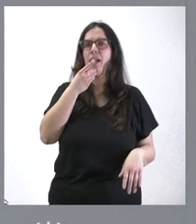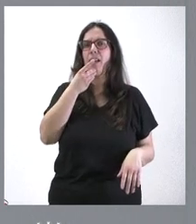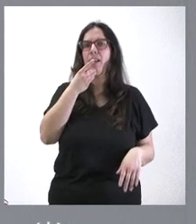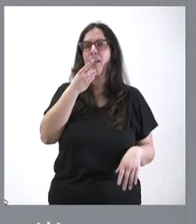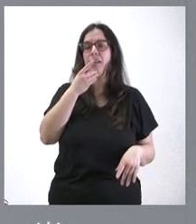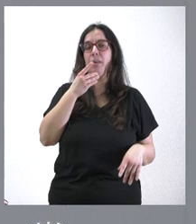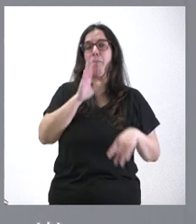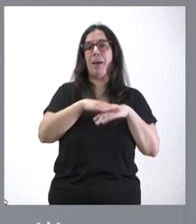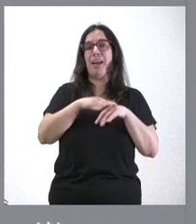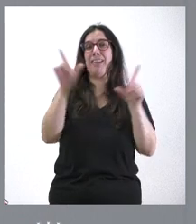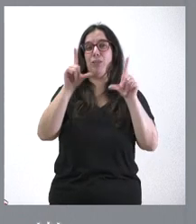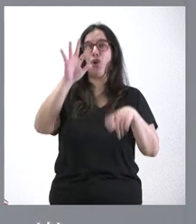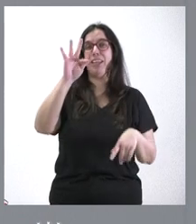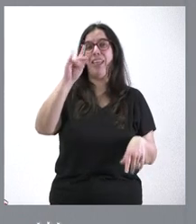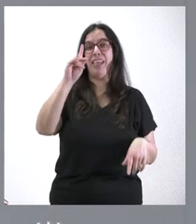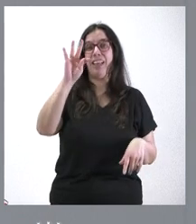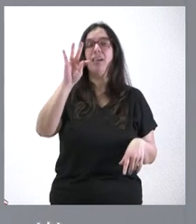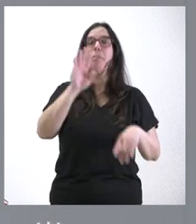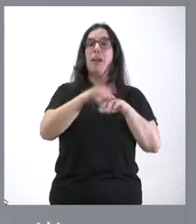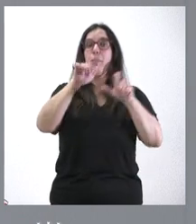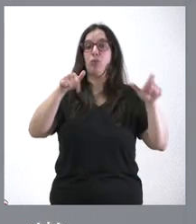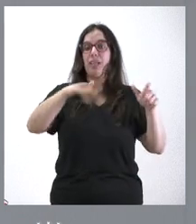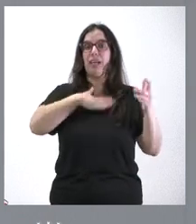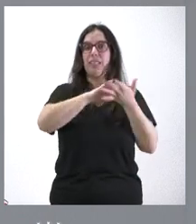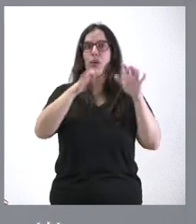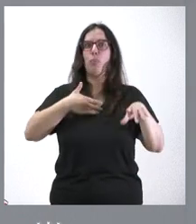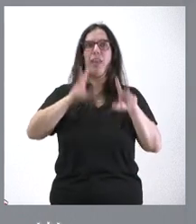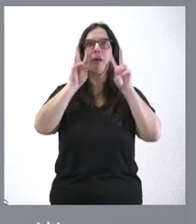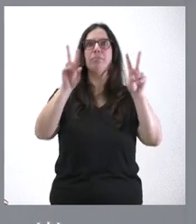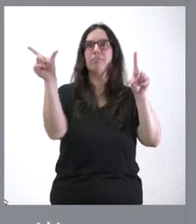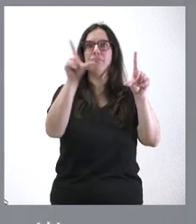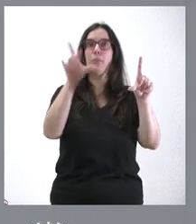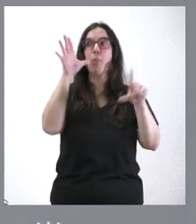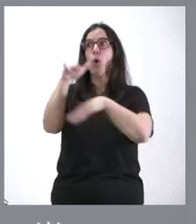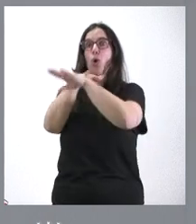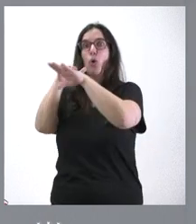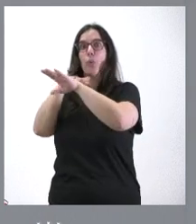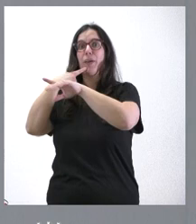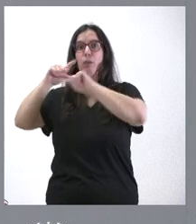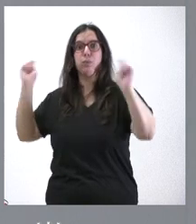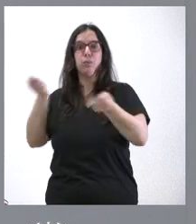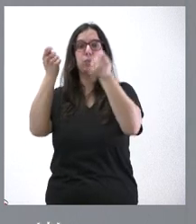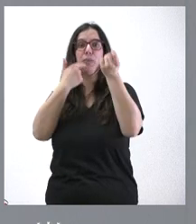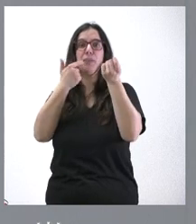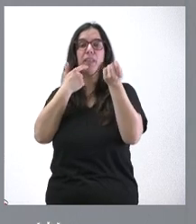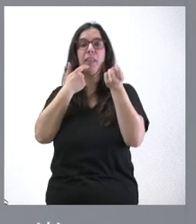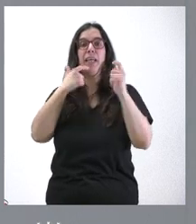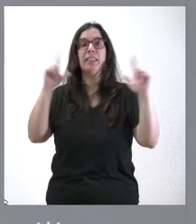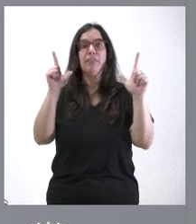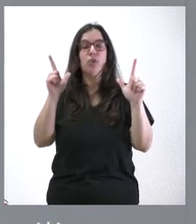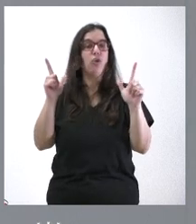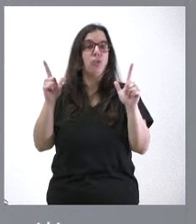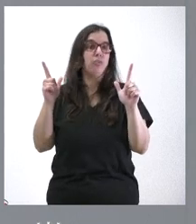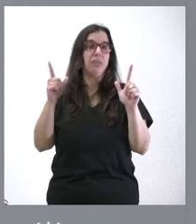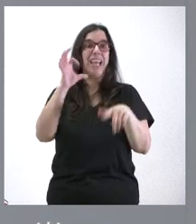terrestre para que muchas personas de Castilla de León puedan seguir viendo la televisión ante el anuncio por parte del gobierno de que toda la televisión misión en